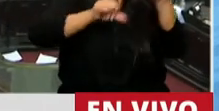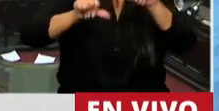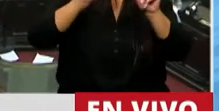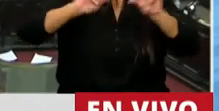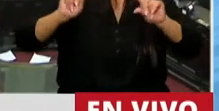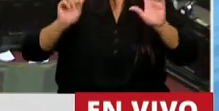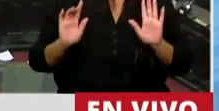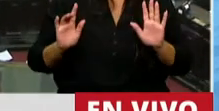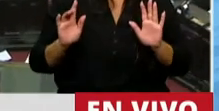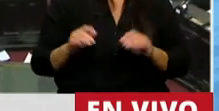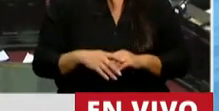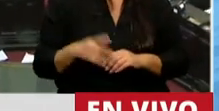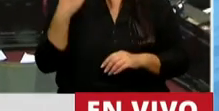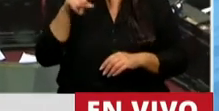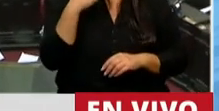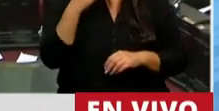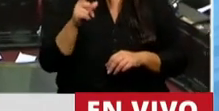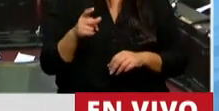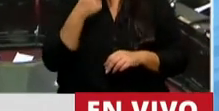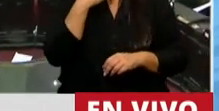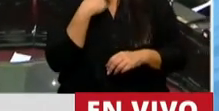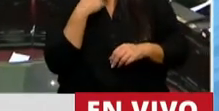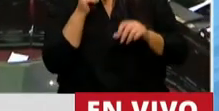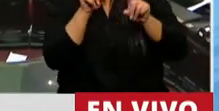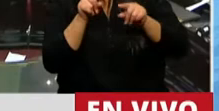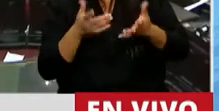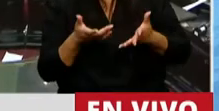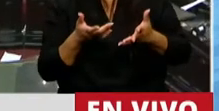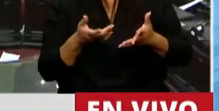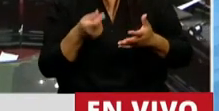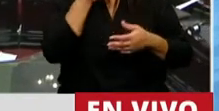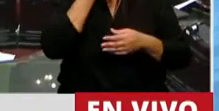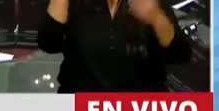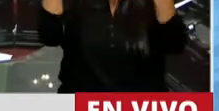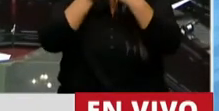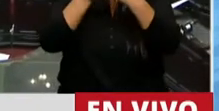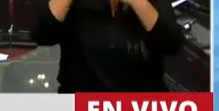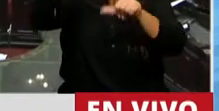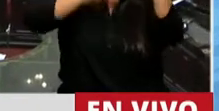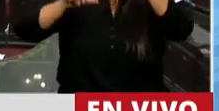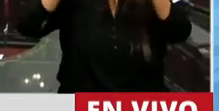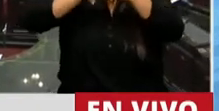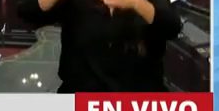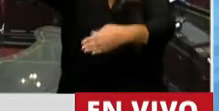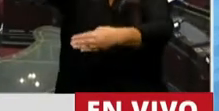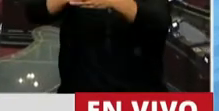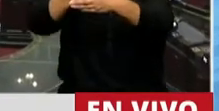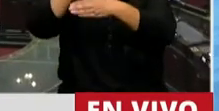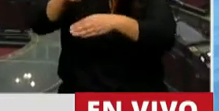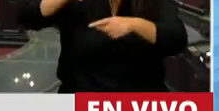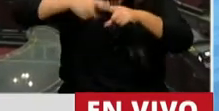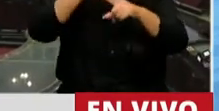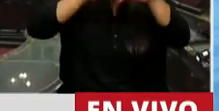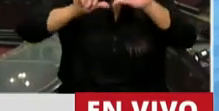sí misma. Yo me pregunto, ¿cerrar el Ministerio de Ciencia y Tecnología es una política